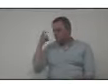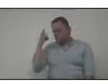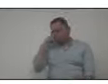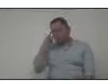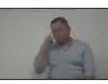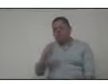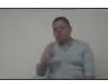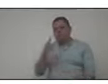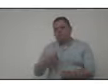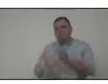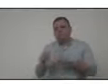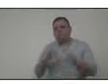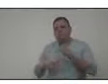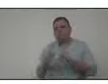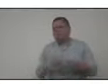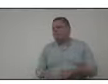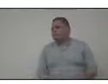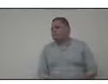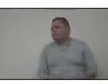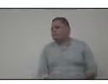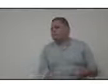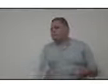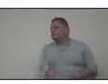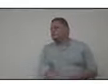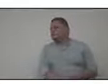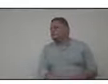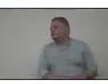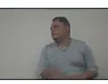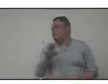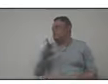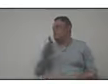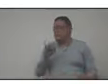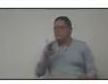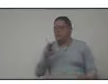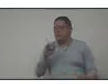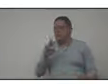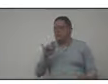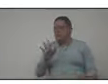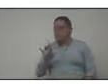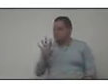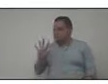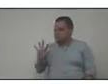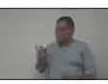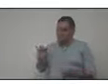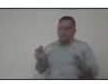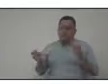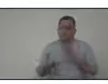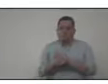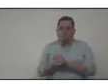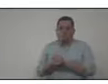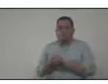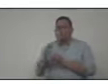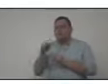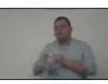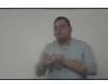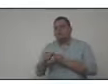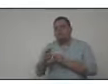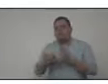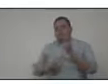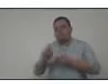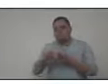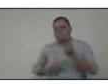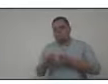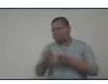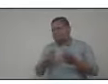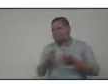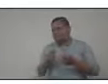a Casanare, el doctor Ricaute nos ayudó a hacer todo el cambio de los indicadores financieros,